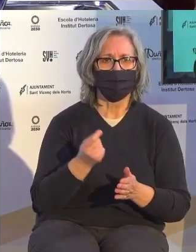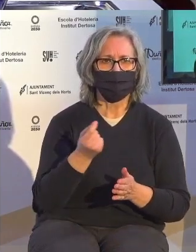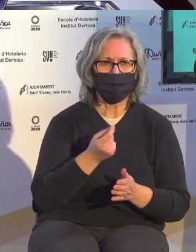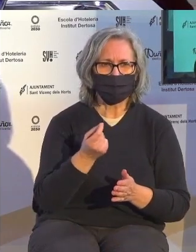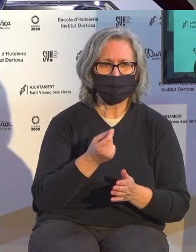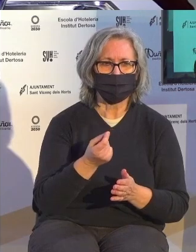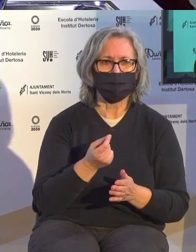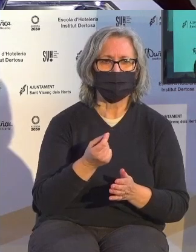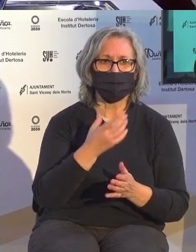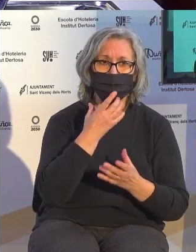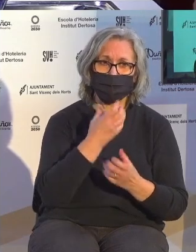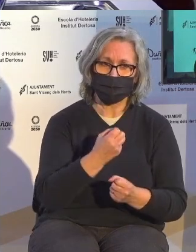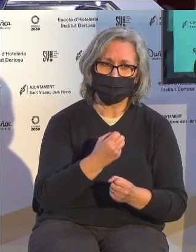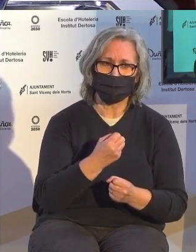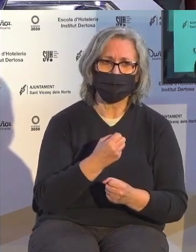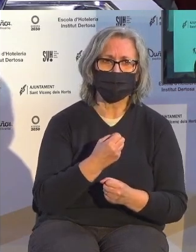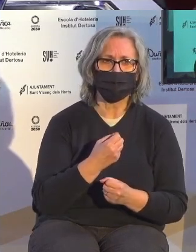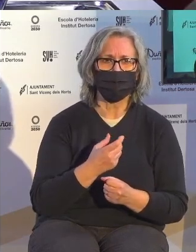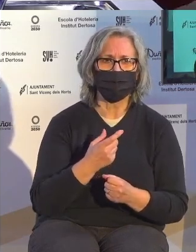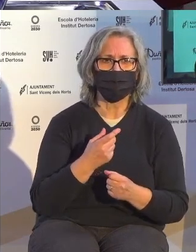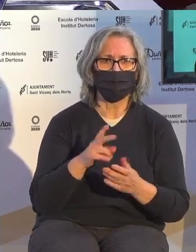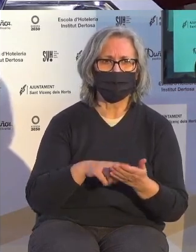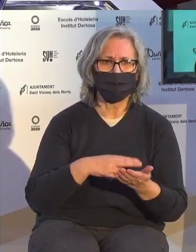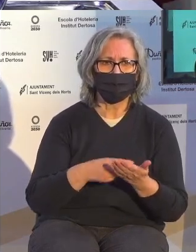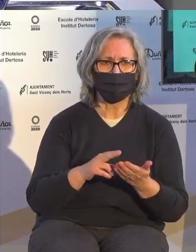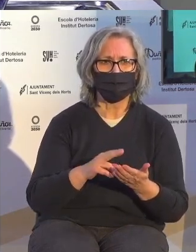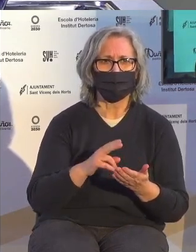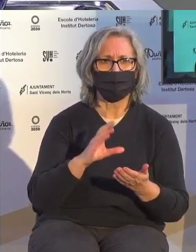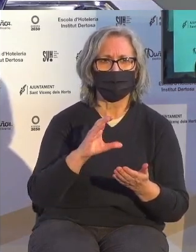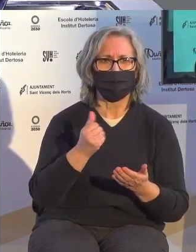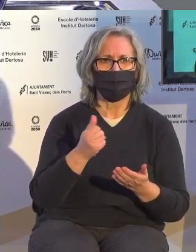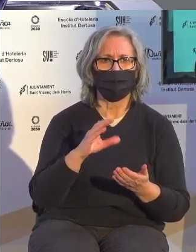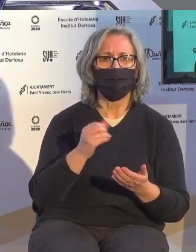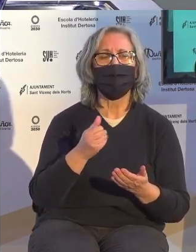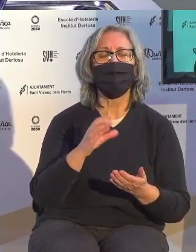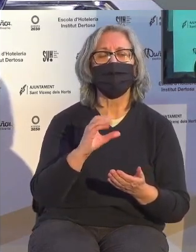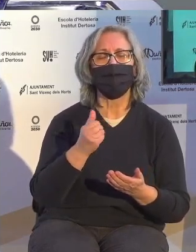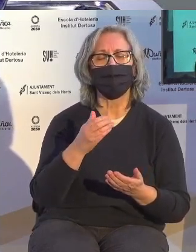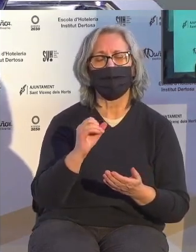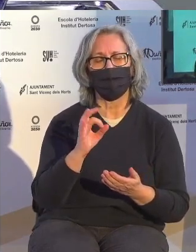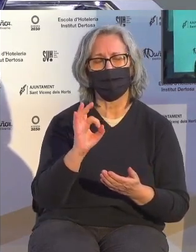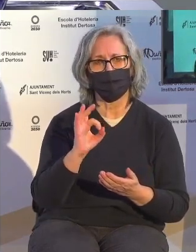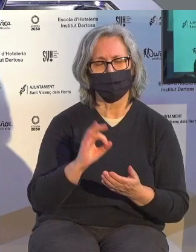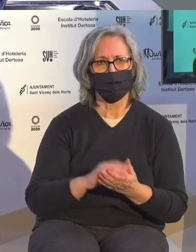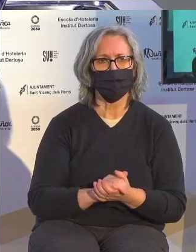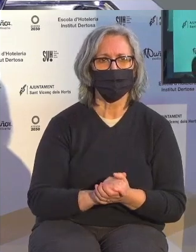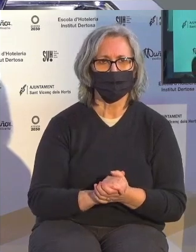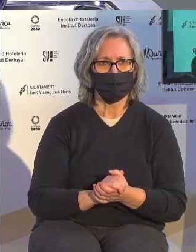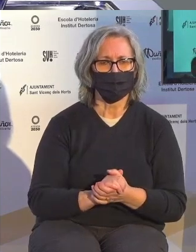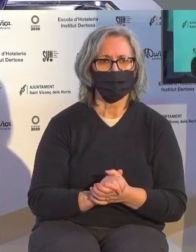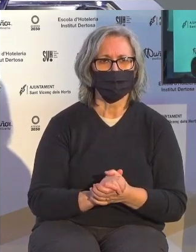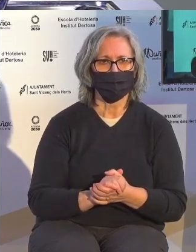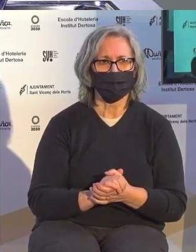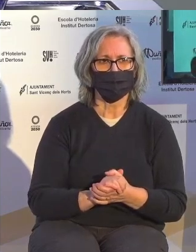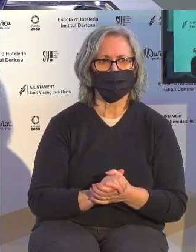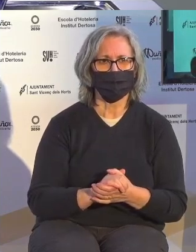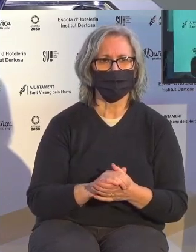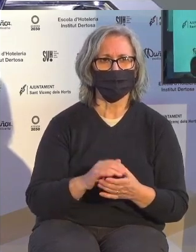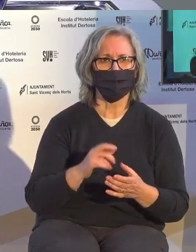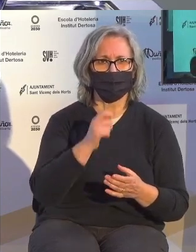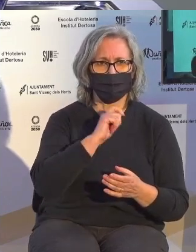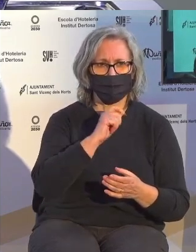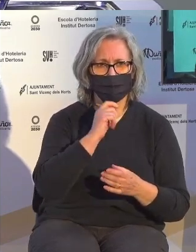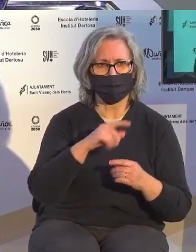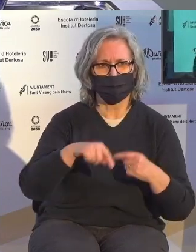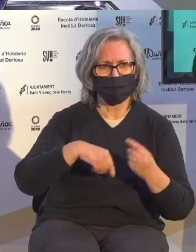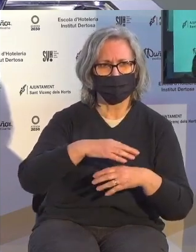y un poquito de mantequilla de cacao he hecho lo mismo que los magnos relatos que compra en la tienda que